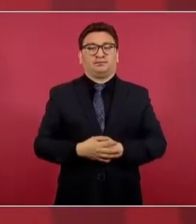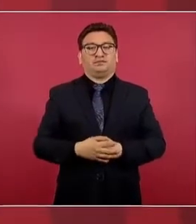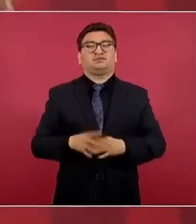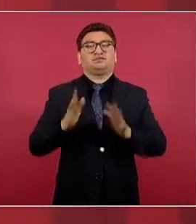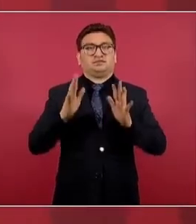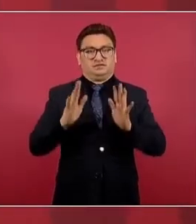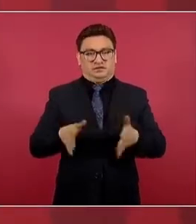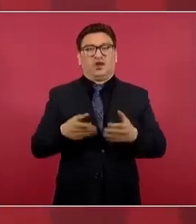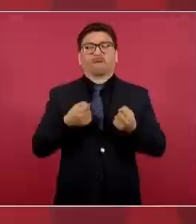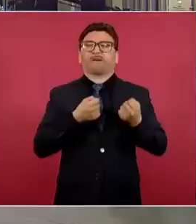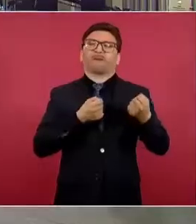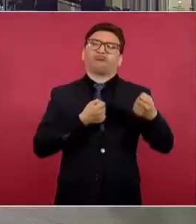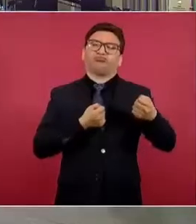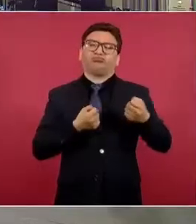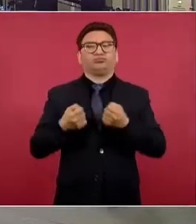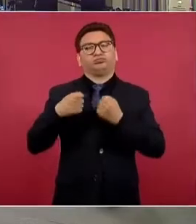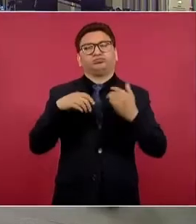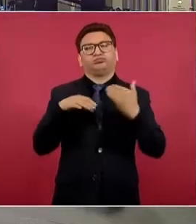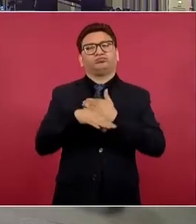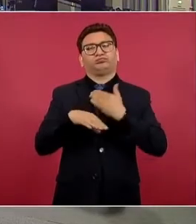ya en una carretera